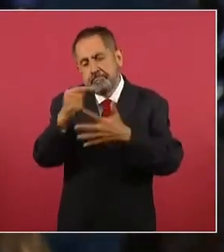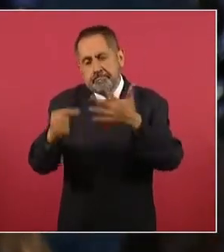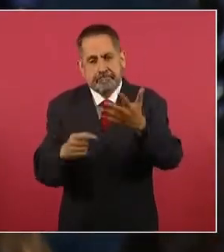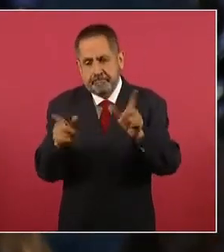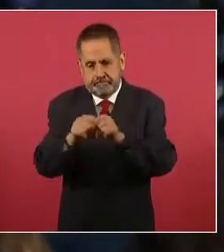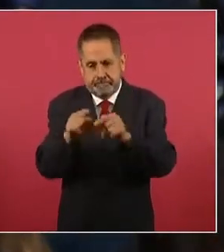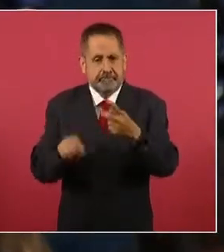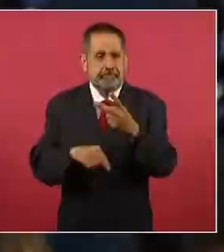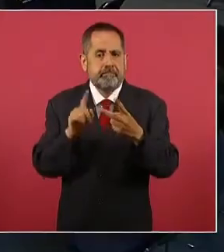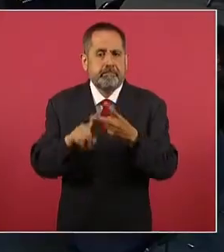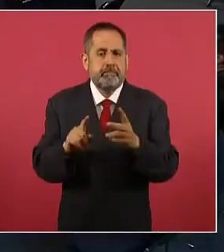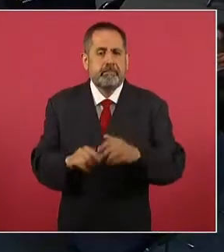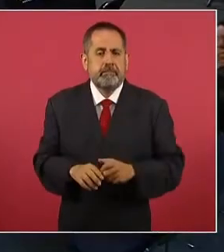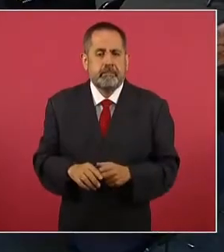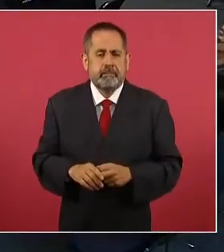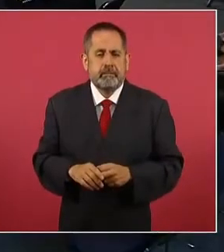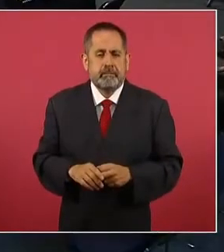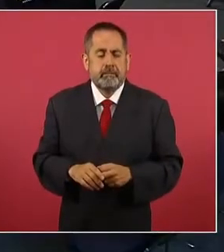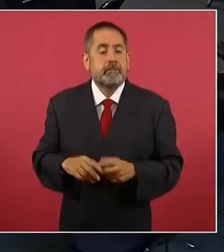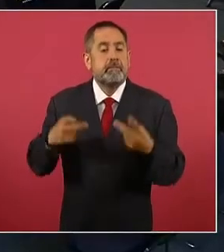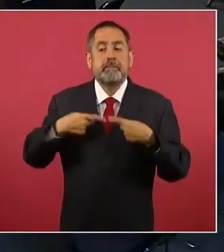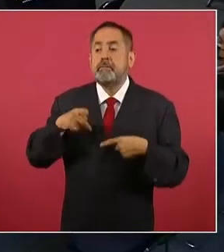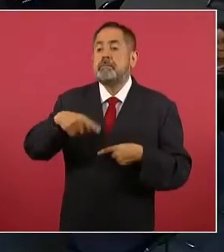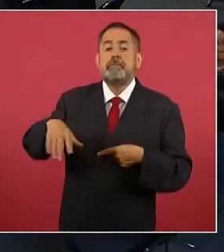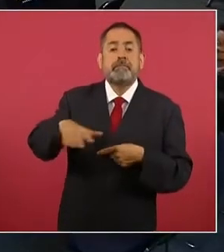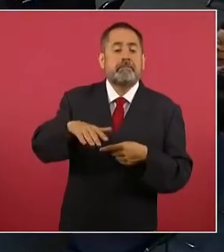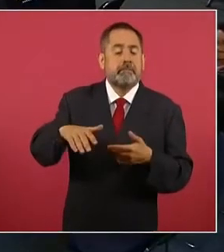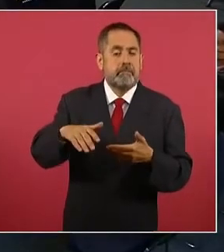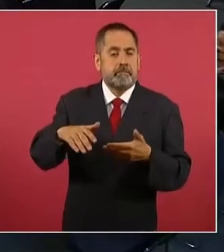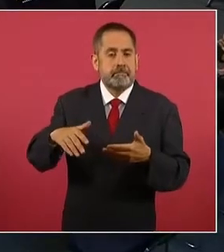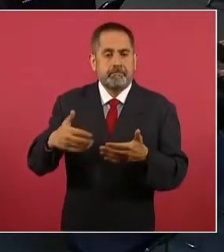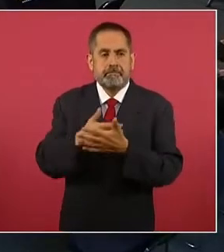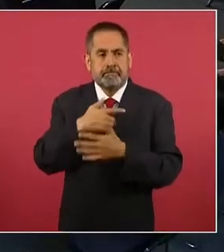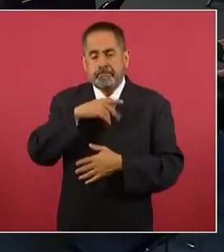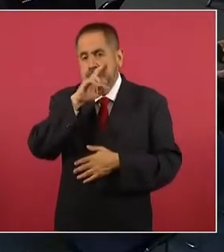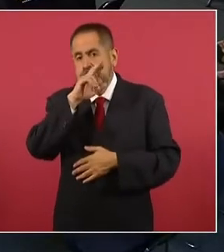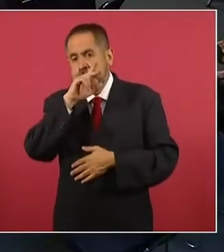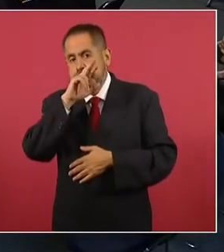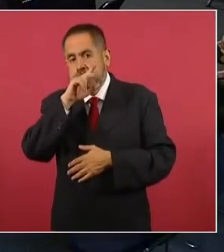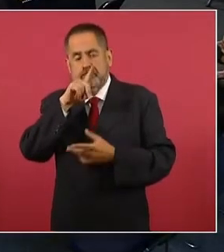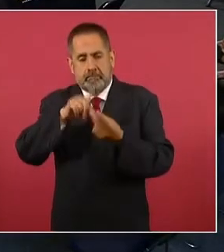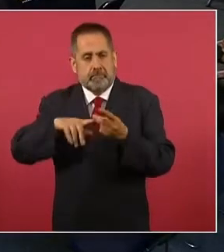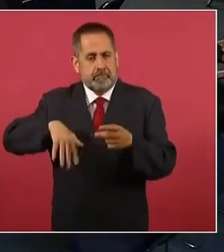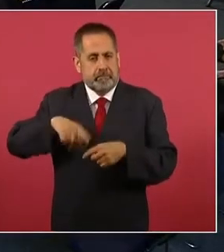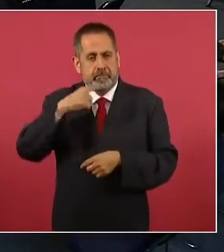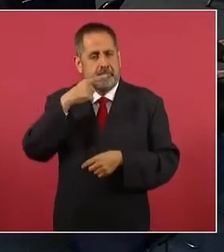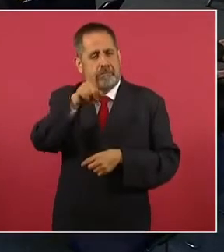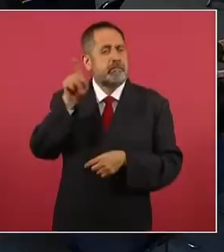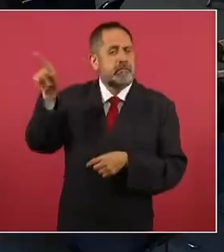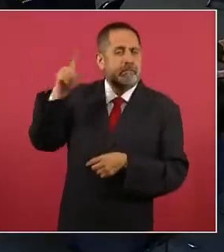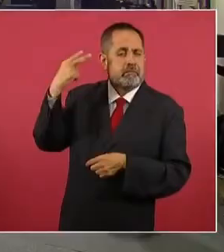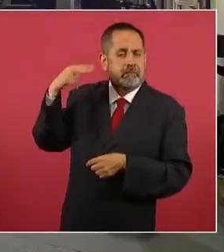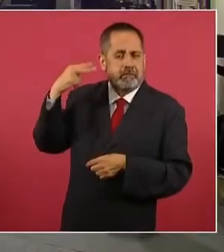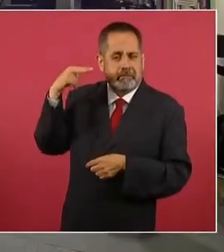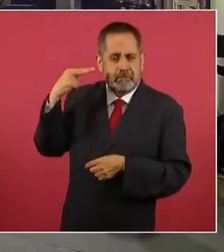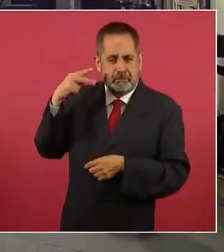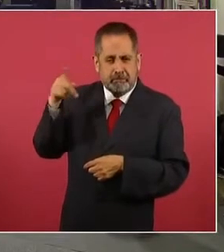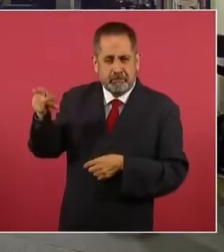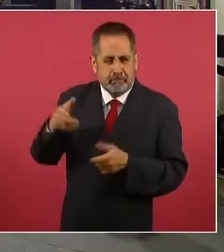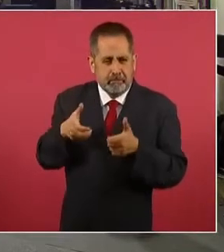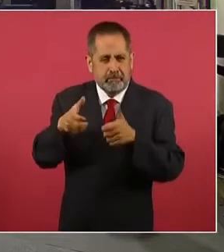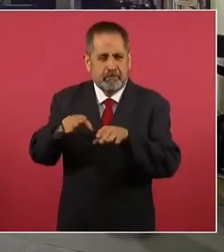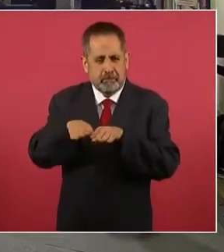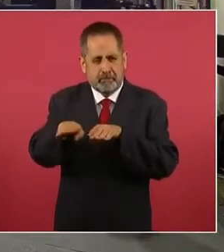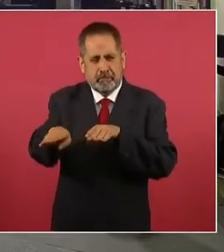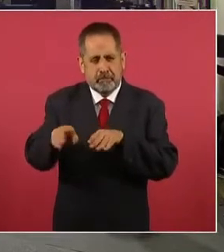otro punto, no sé, los pobladores la verdad es que están bastante alarmados del poblado que le digo de Veracruz con el tema de los caminos y